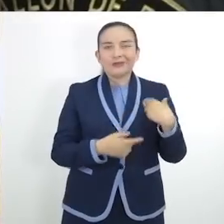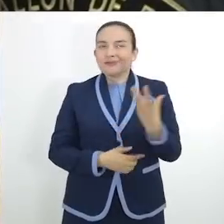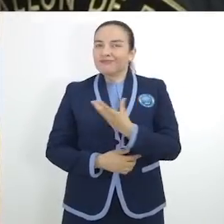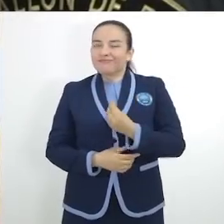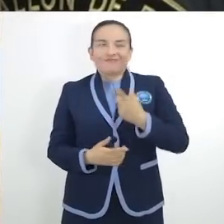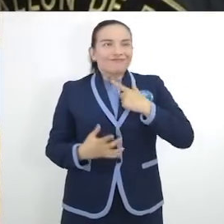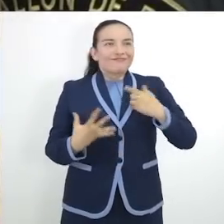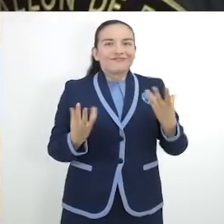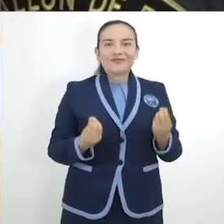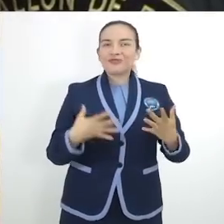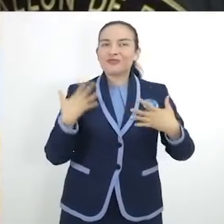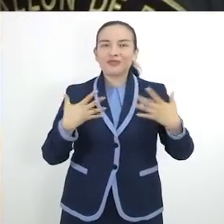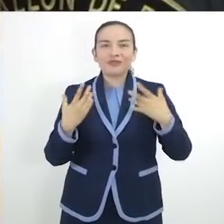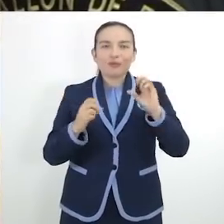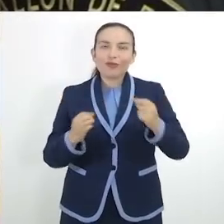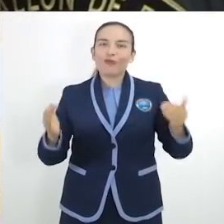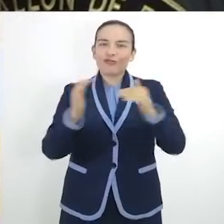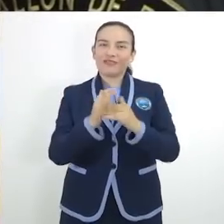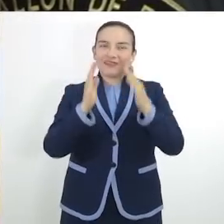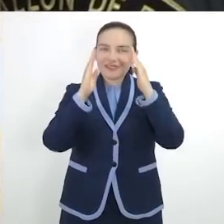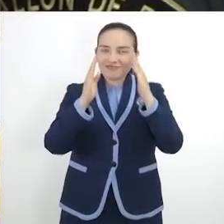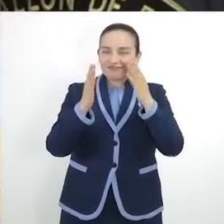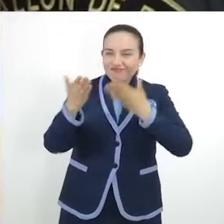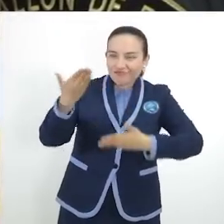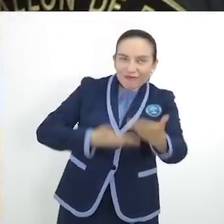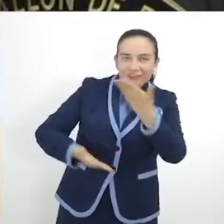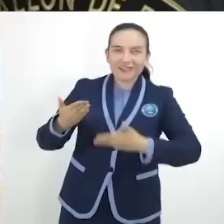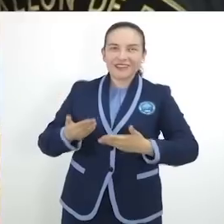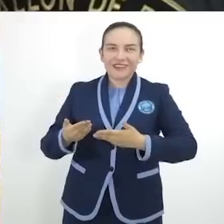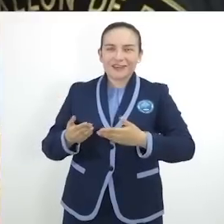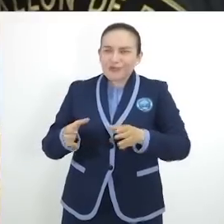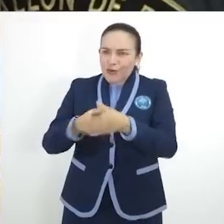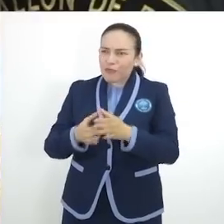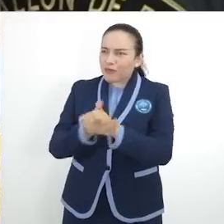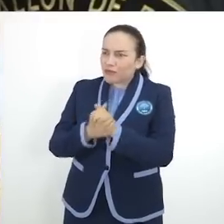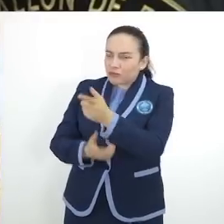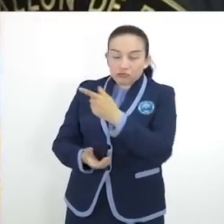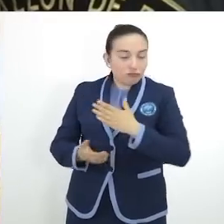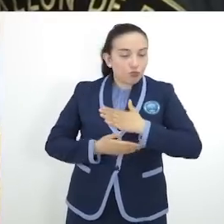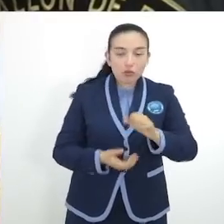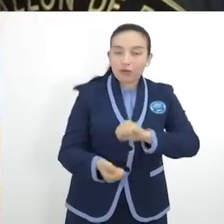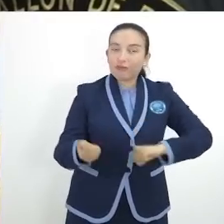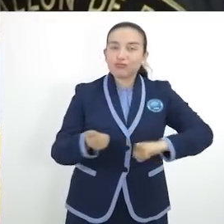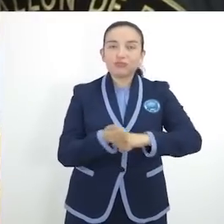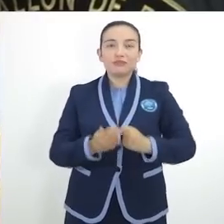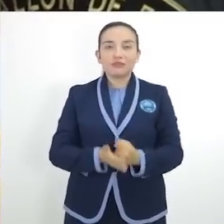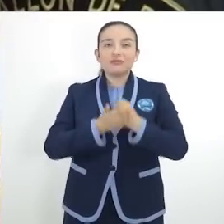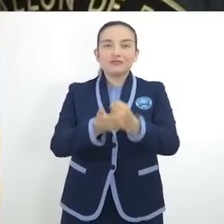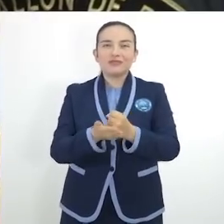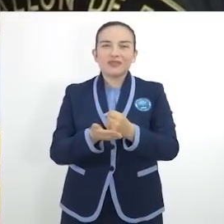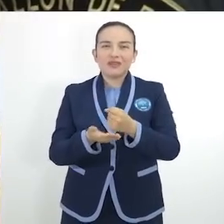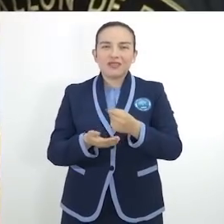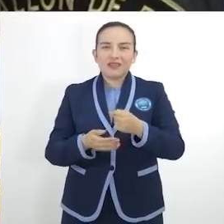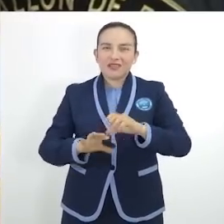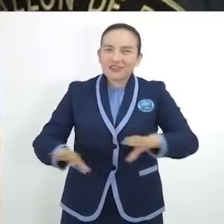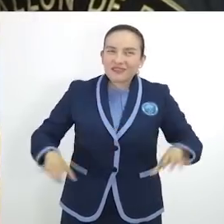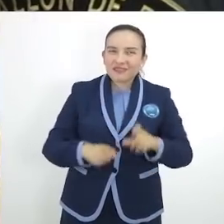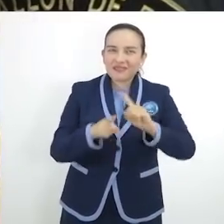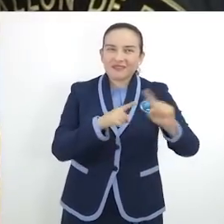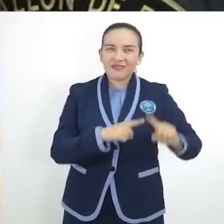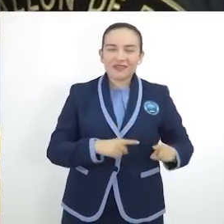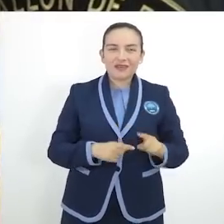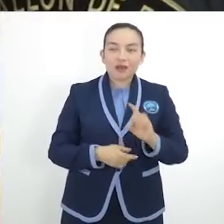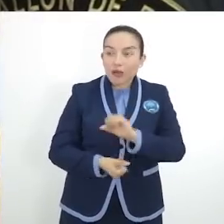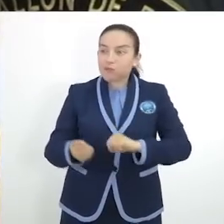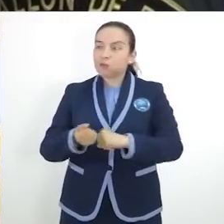contar con un grupo de amigos que se congregan alrededor de las tareas humanitarias en pro de la sociedad de Colombia,